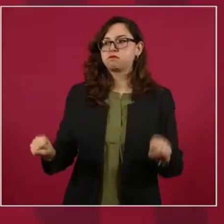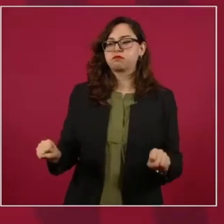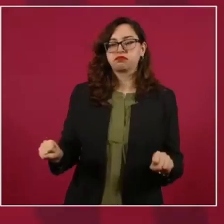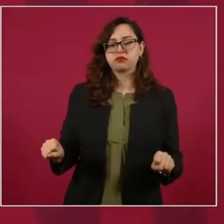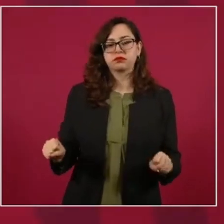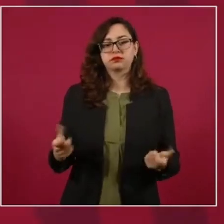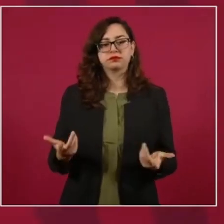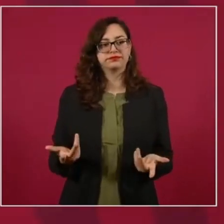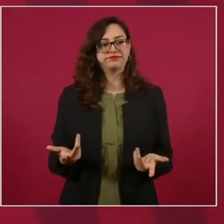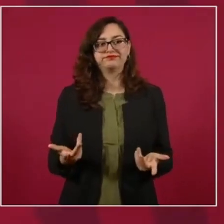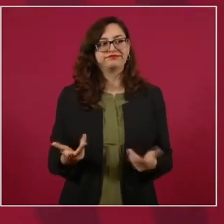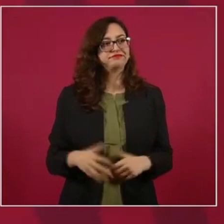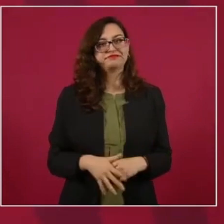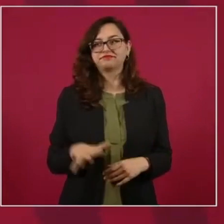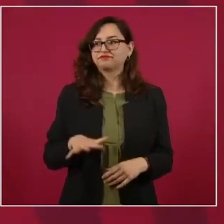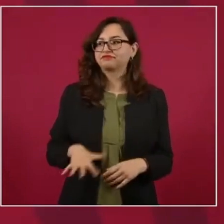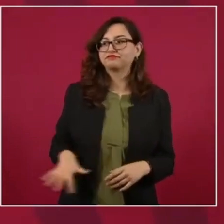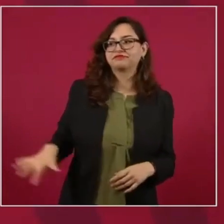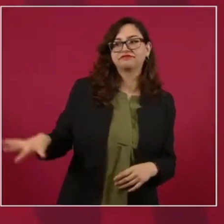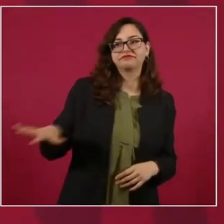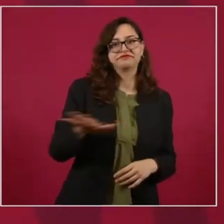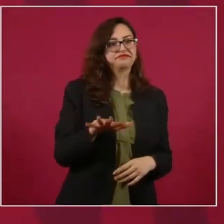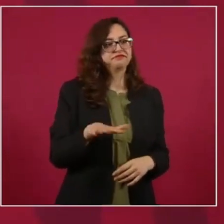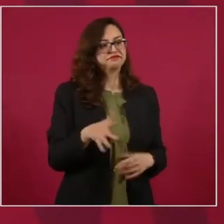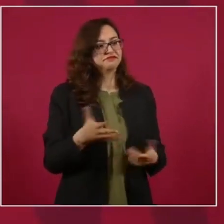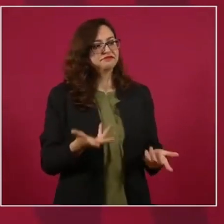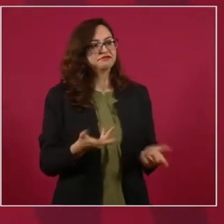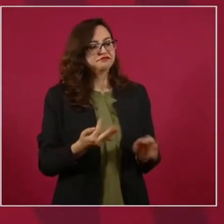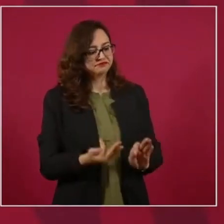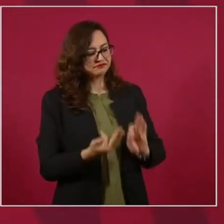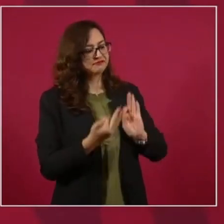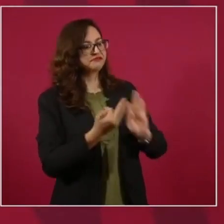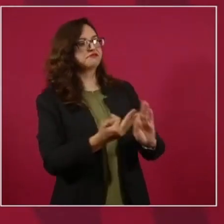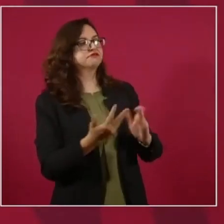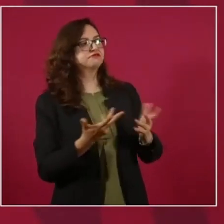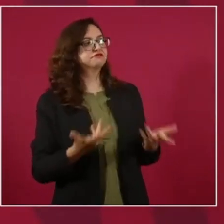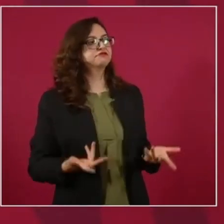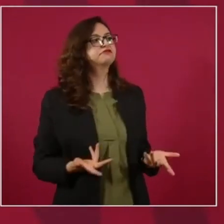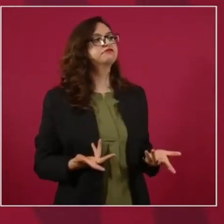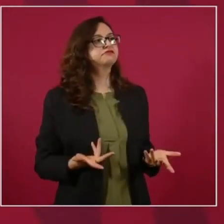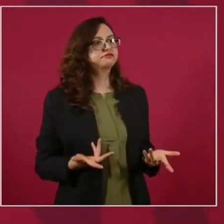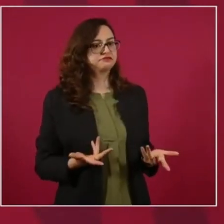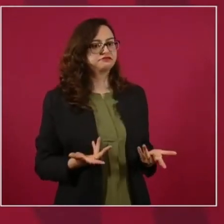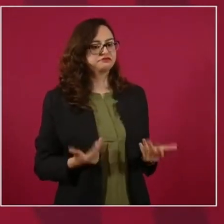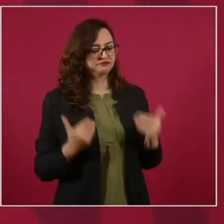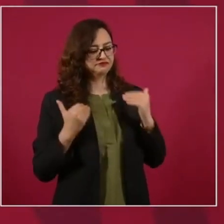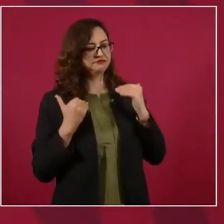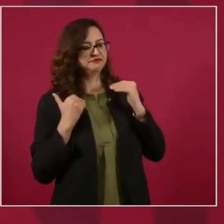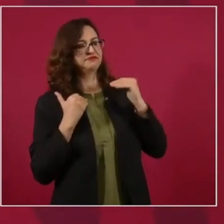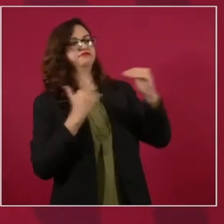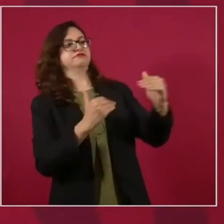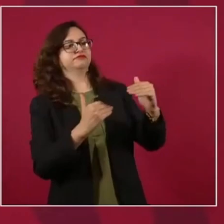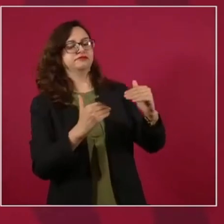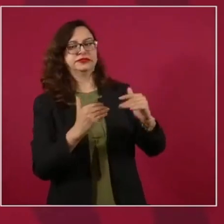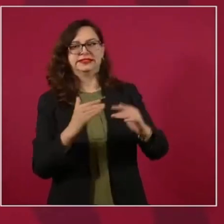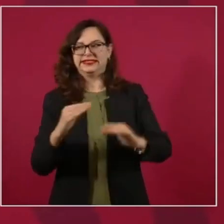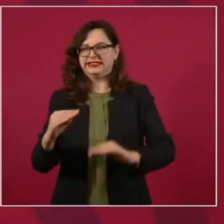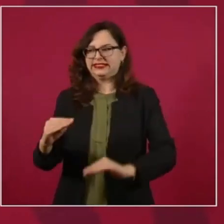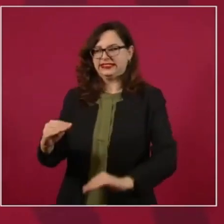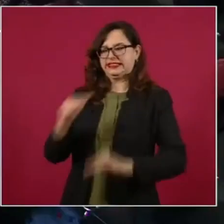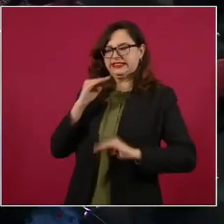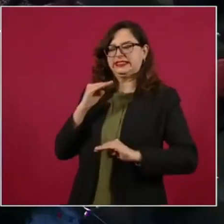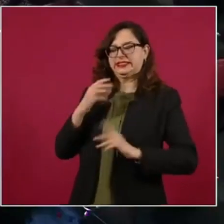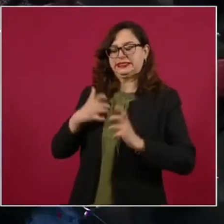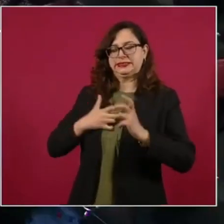porque existen esos contrapesos, esos frenos. Por eso es muy importante la